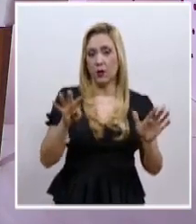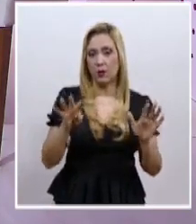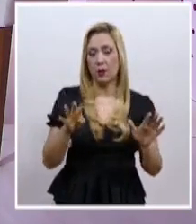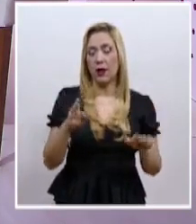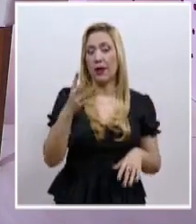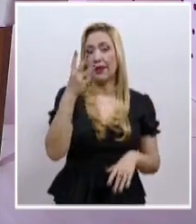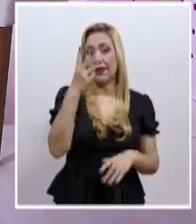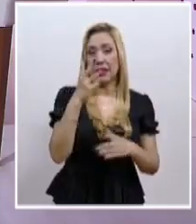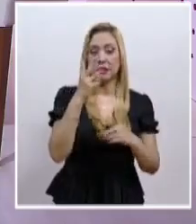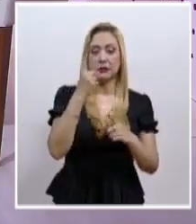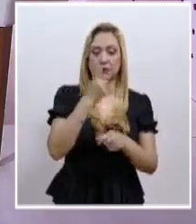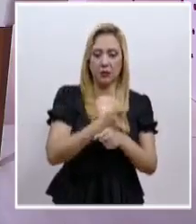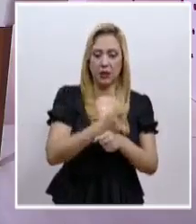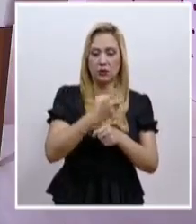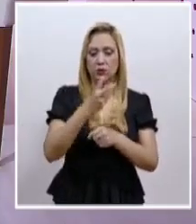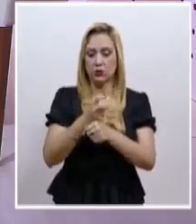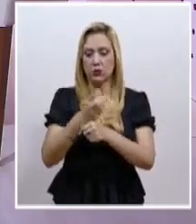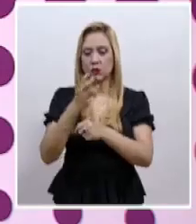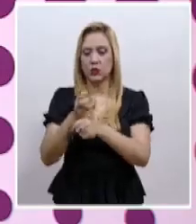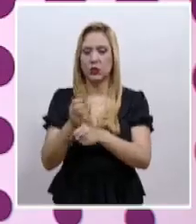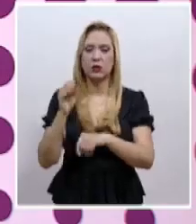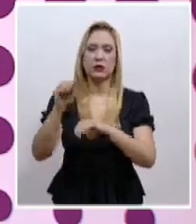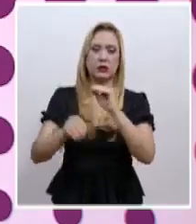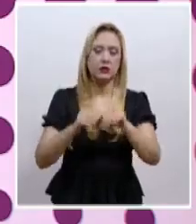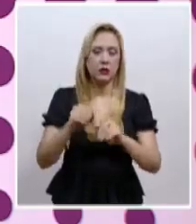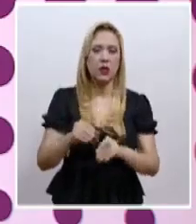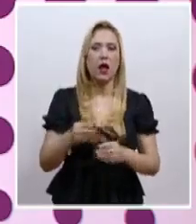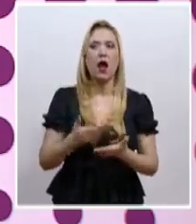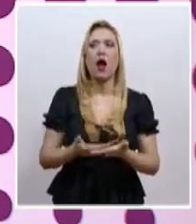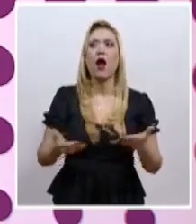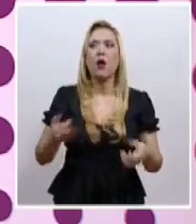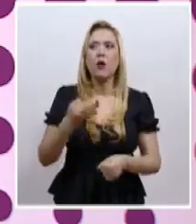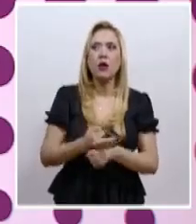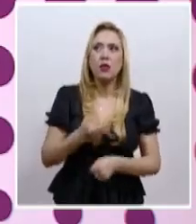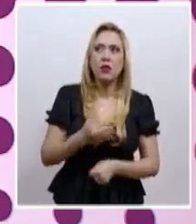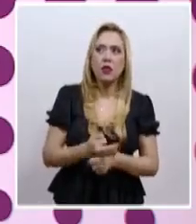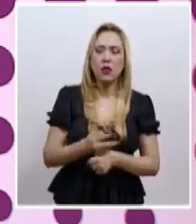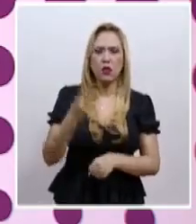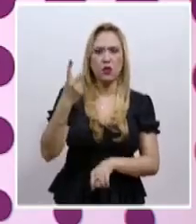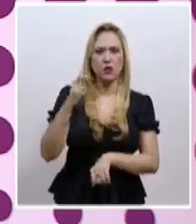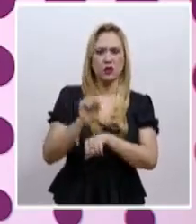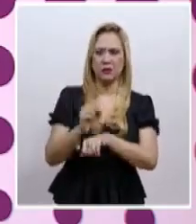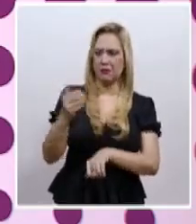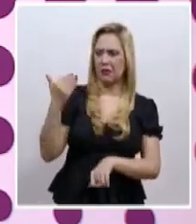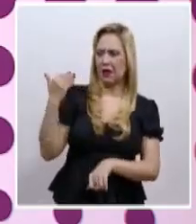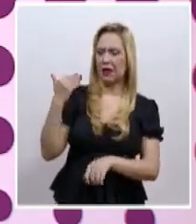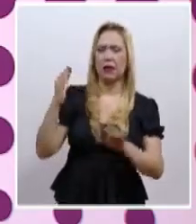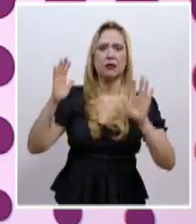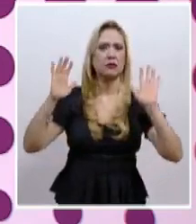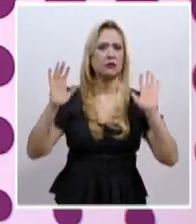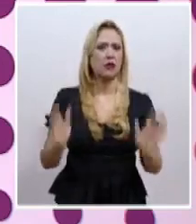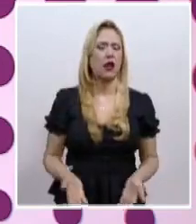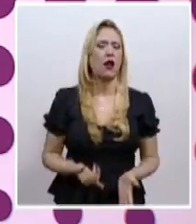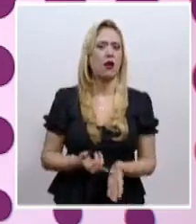pasado por 3 etapas de implementación. De hecho, estamos ahorita a solo 2 semanas de cuando ya